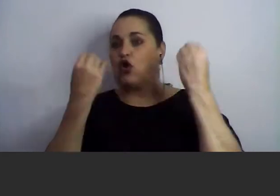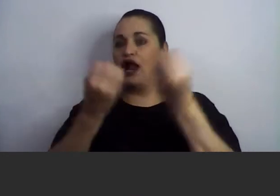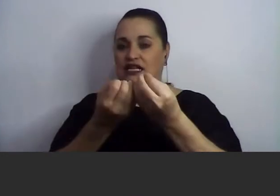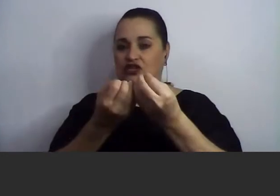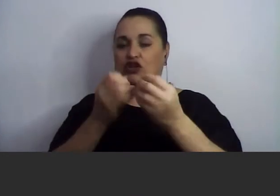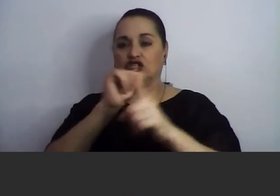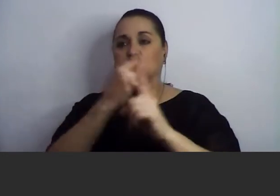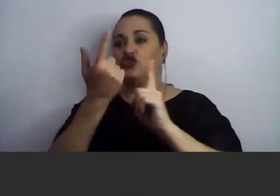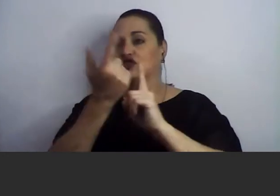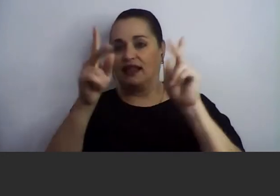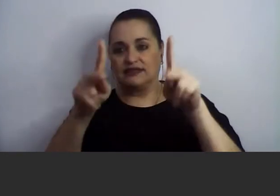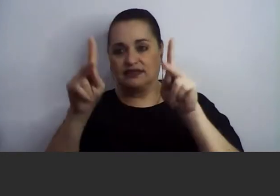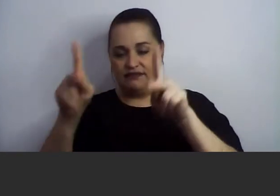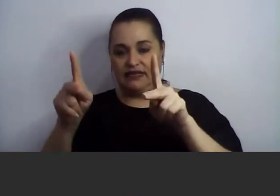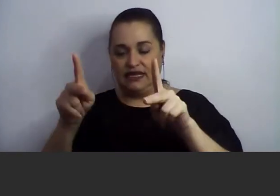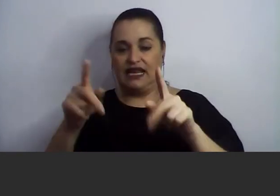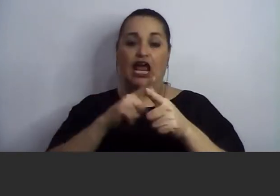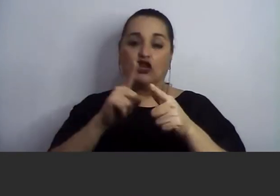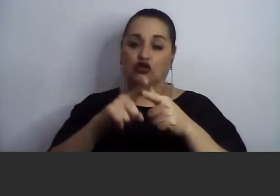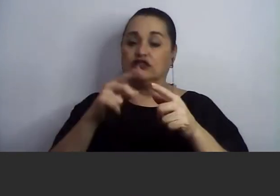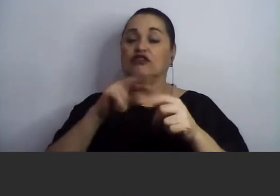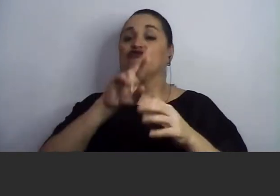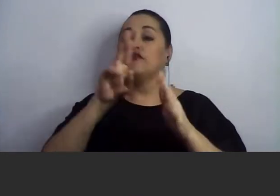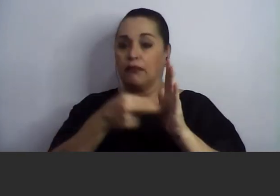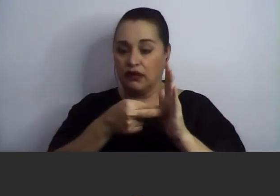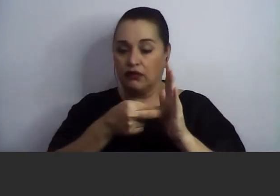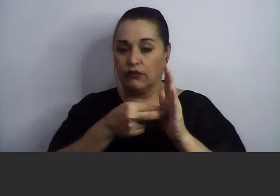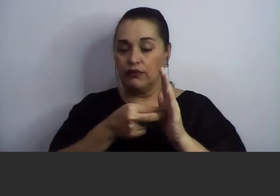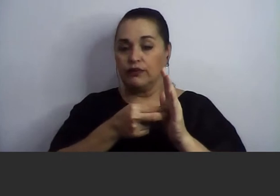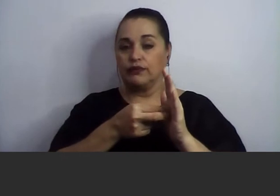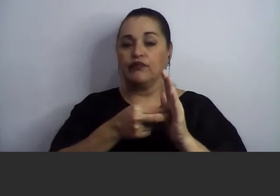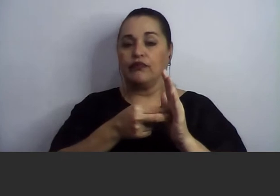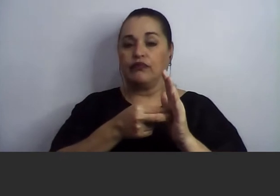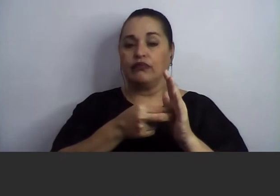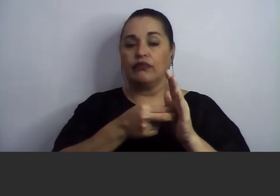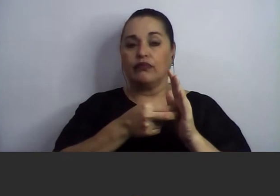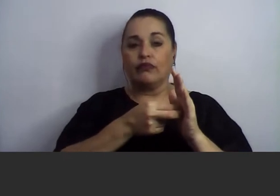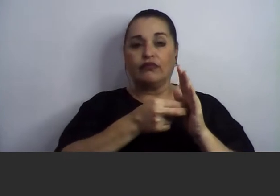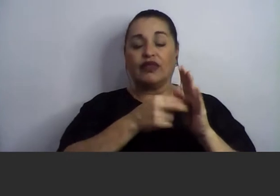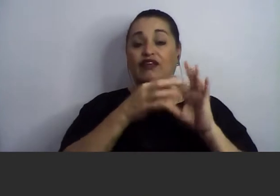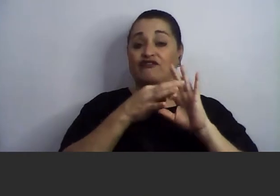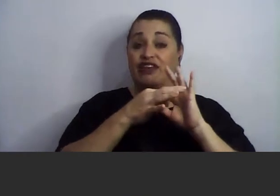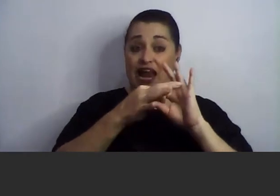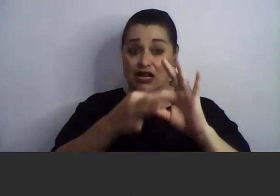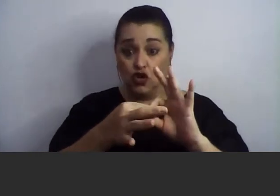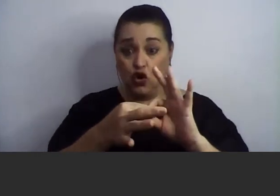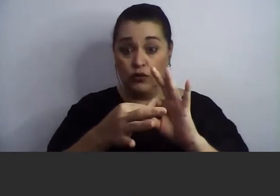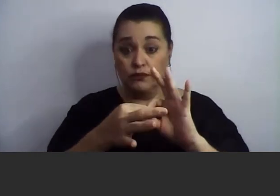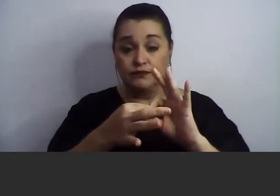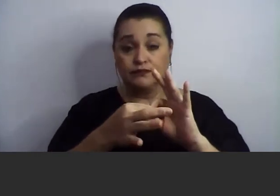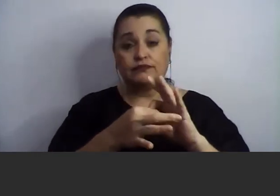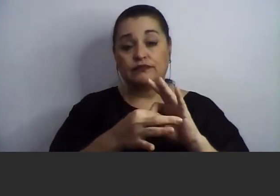sociedad civil. entonces repito con perdón en relación a la